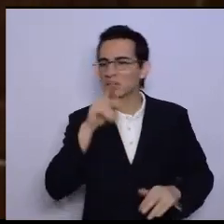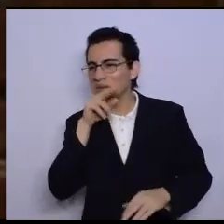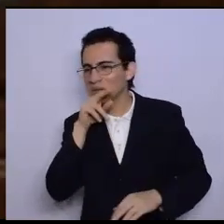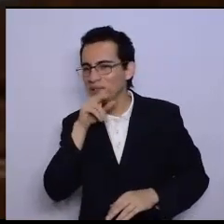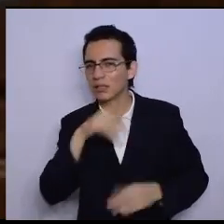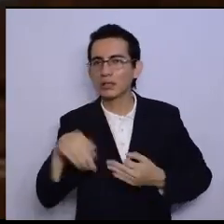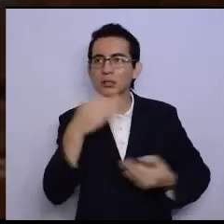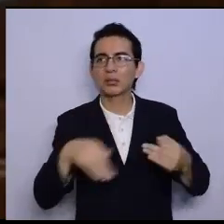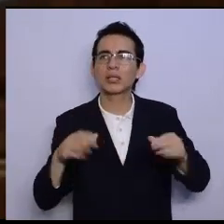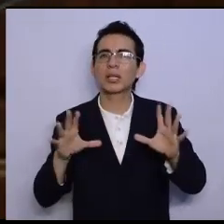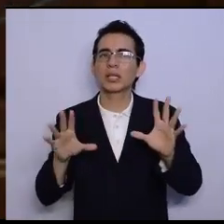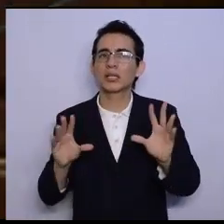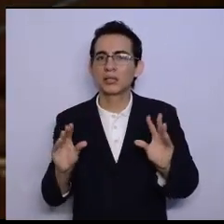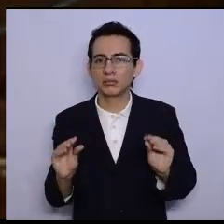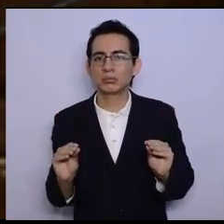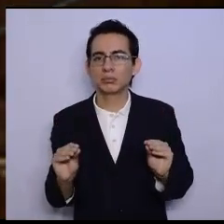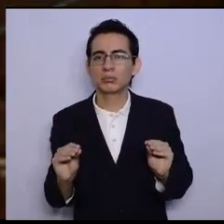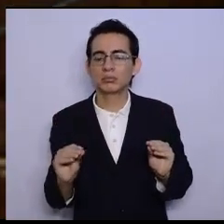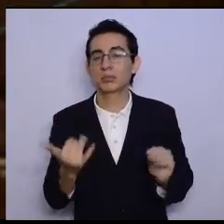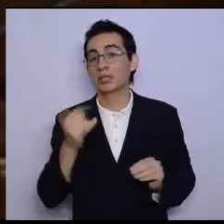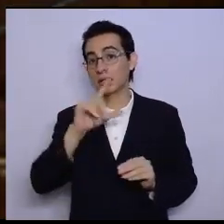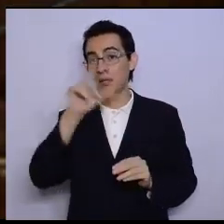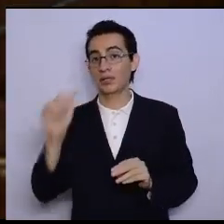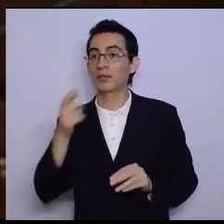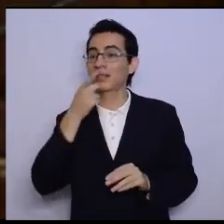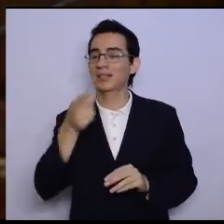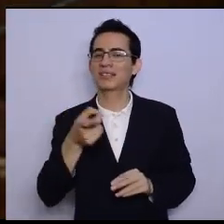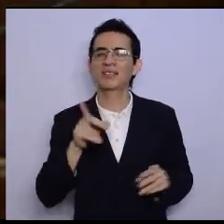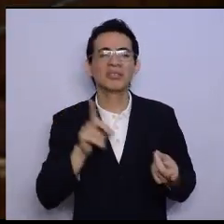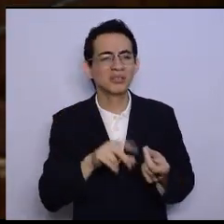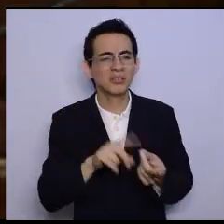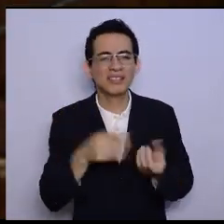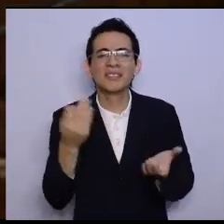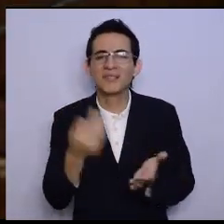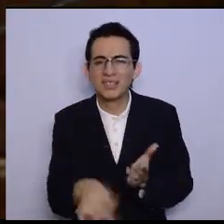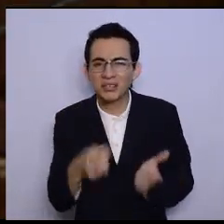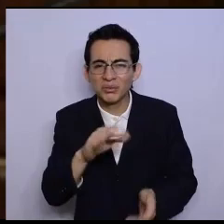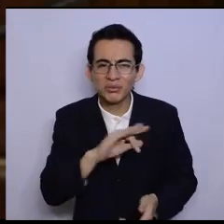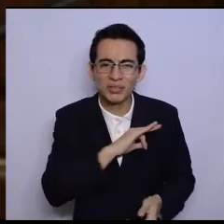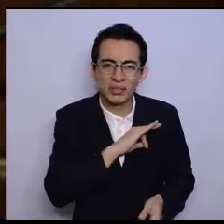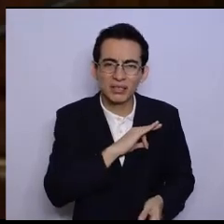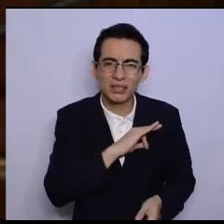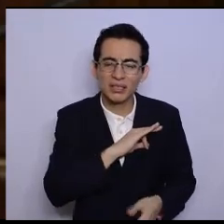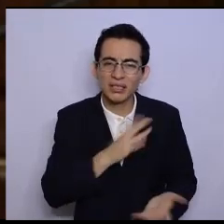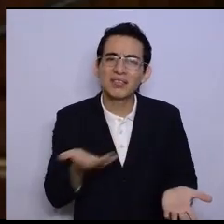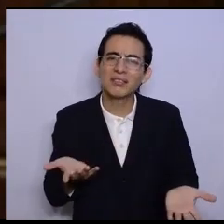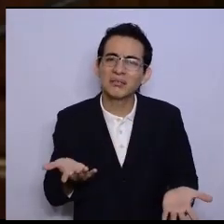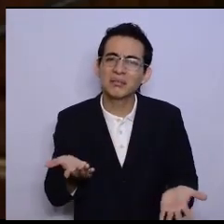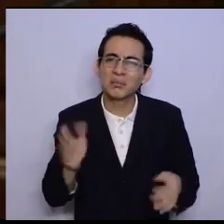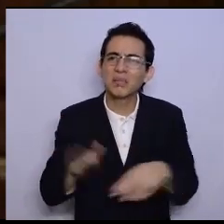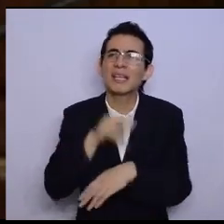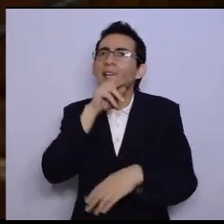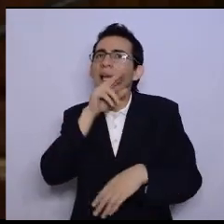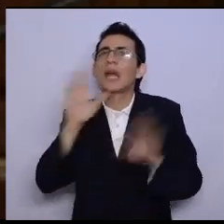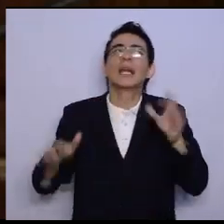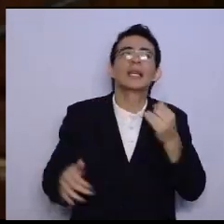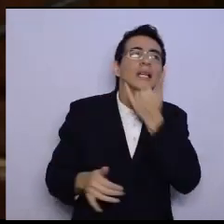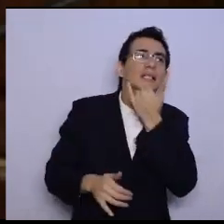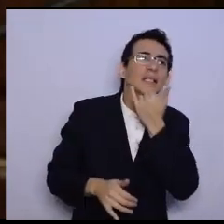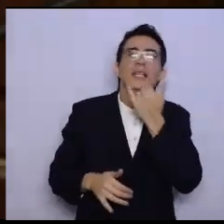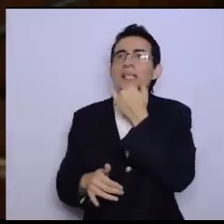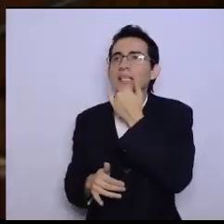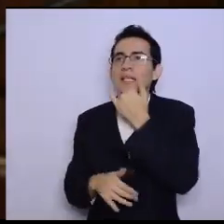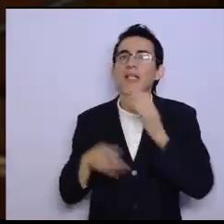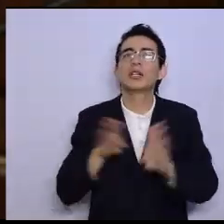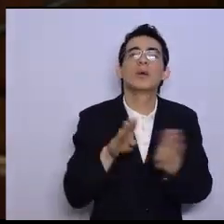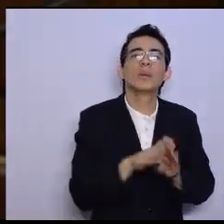acalló. Y luego voltea y dice, ¿dónde está vuestra fe? Ay, ay. Entonces, toda la vida se la